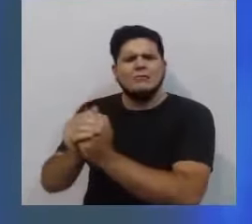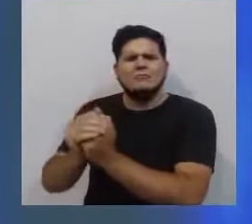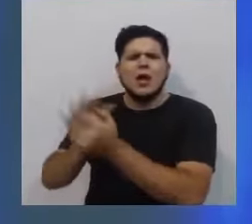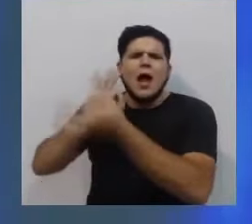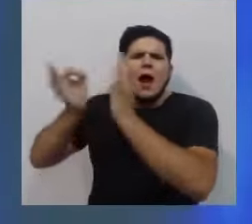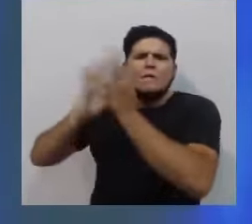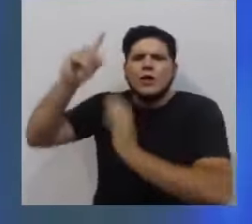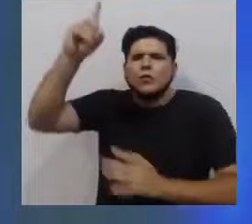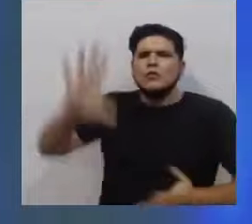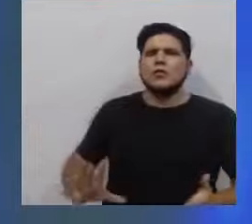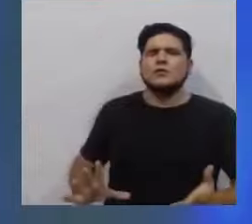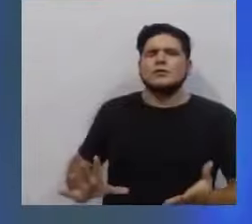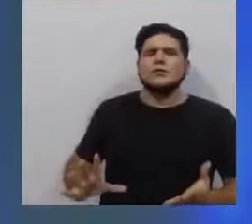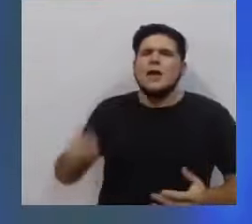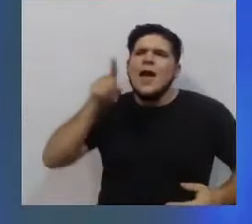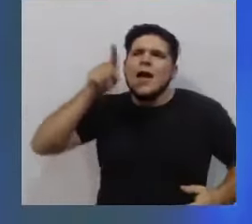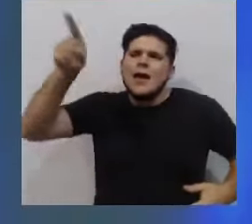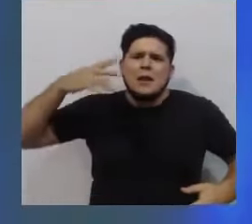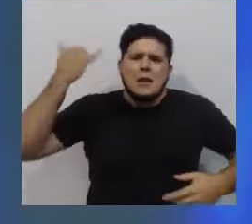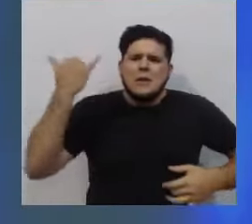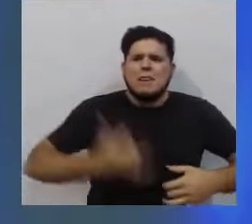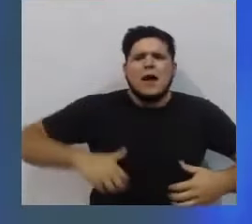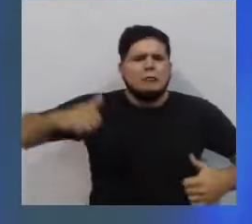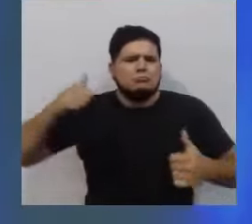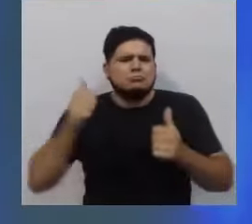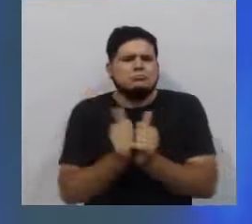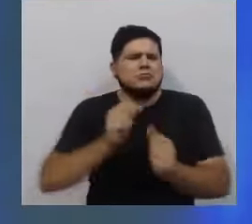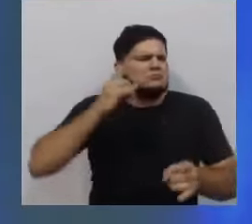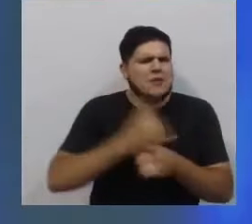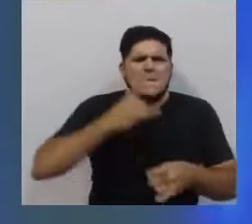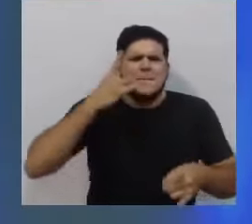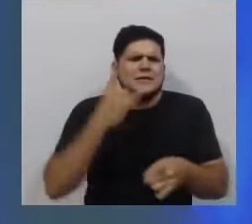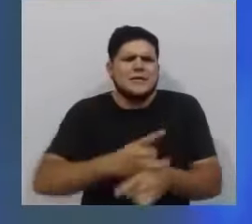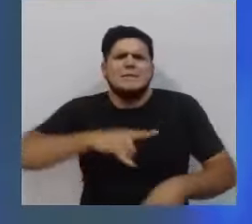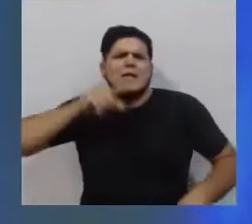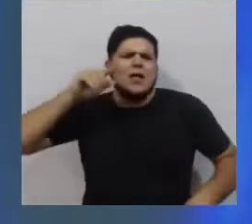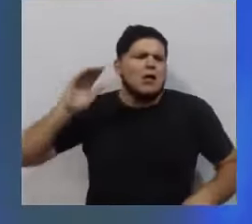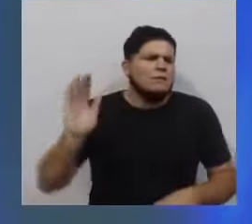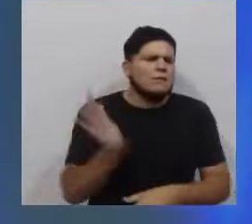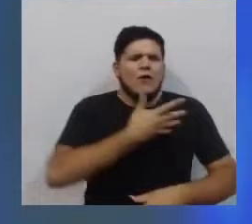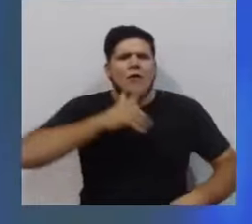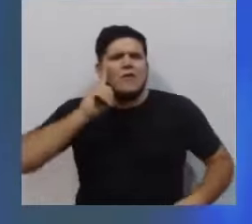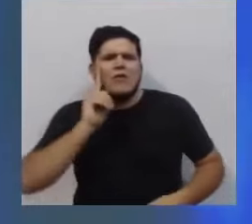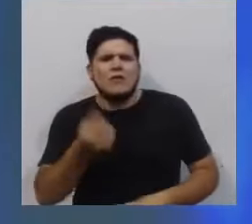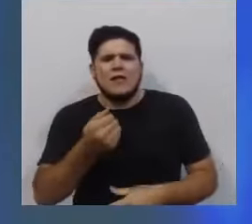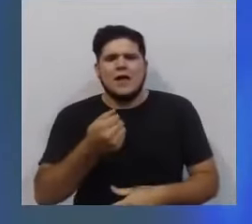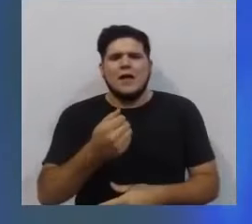aquellos que me deseaban el mal vean que la mano de dios me bendice todos todos todos los días